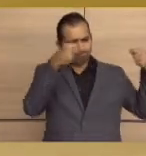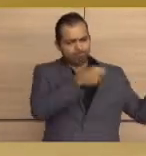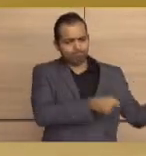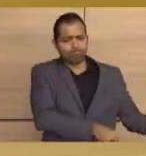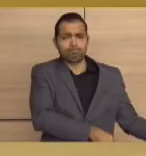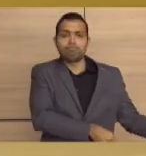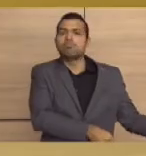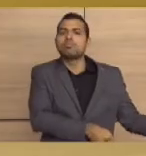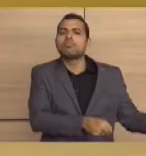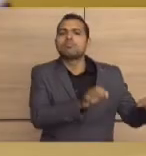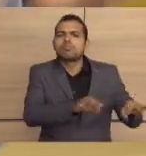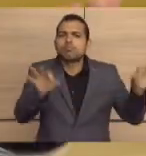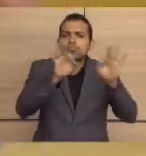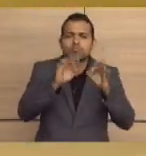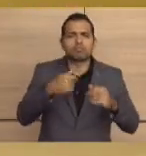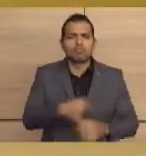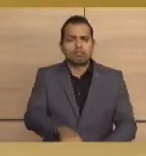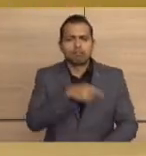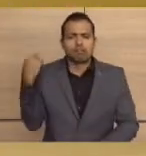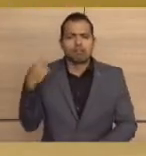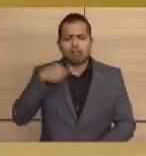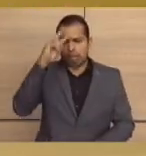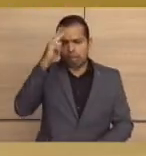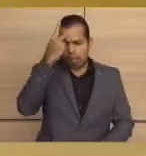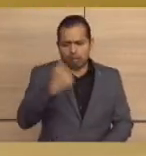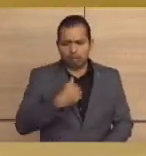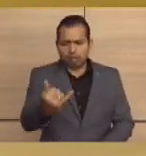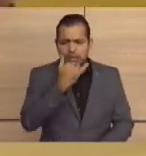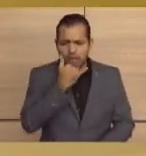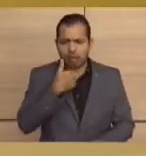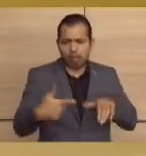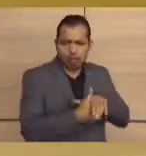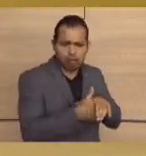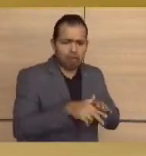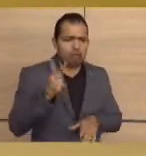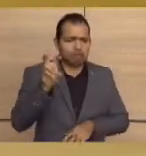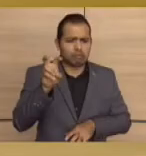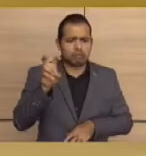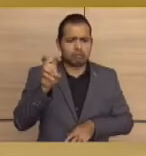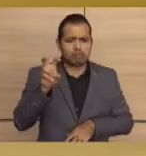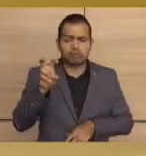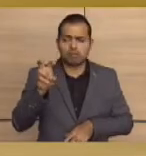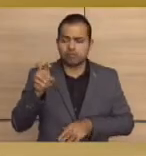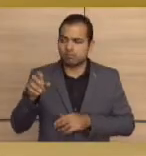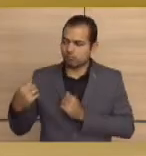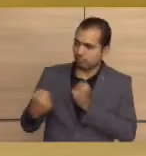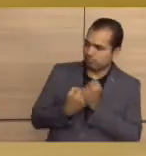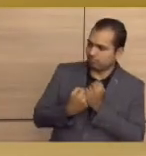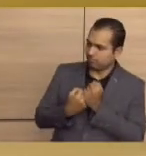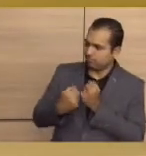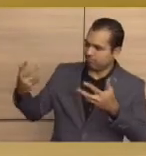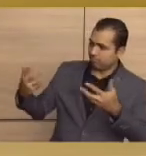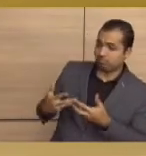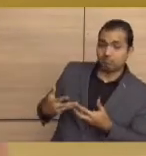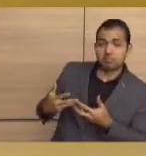ahí. Y van a haber días que ella se va a equivocar 10 veces también y yo voy a tener que respaldarla. Entonces, creo que es dejando